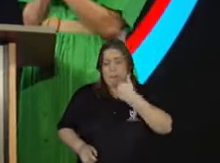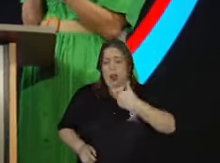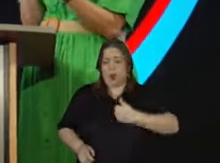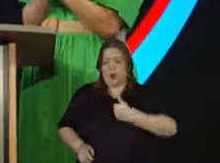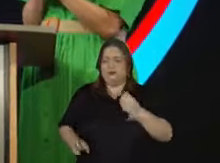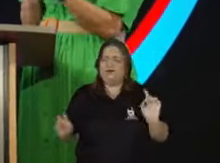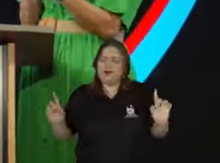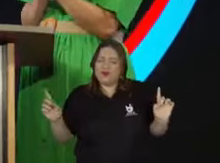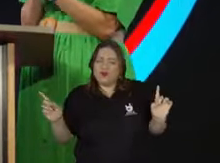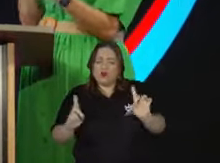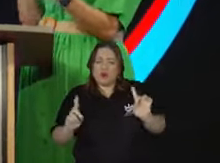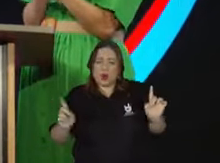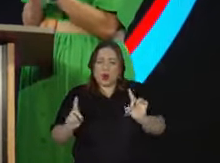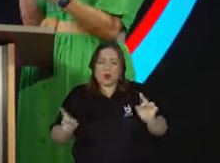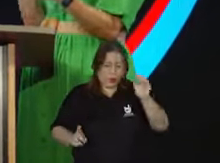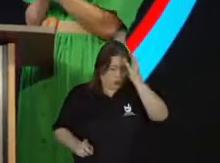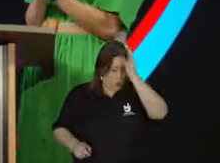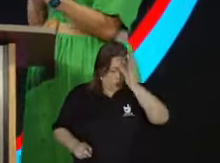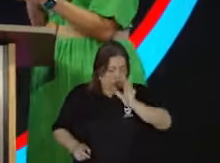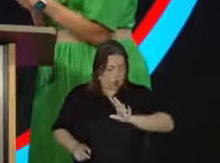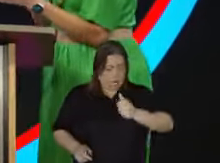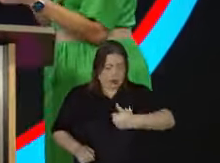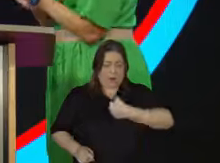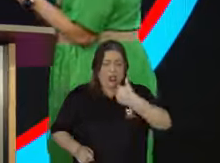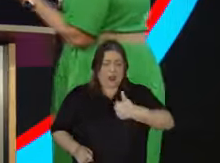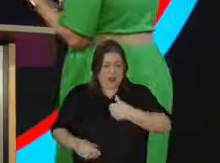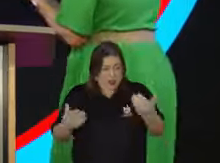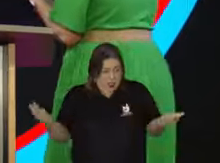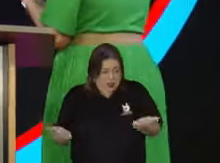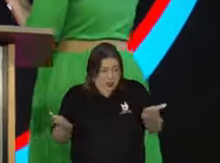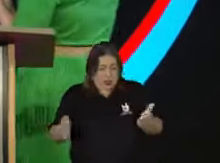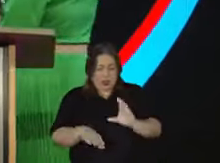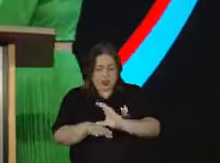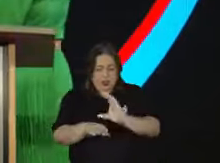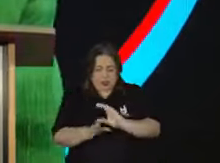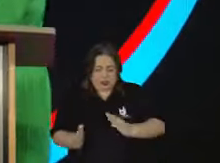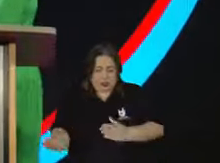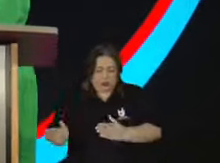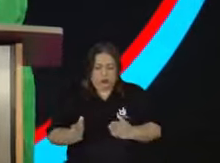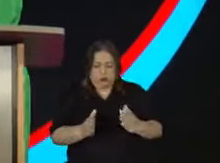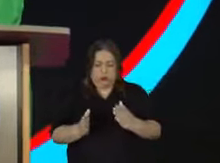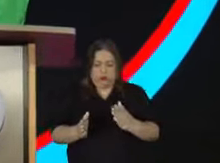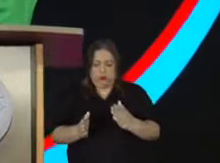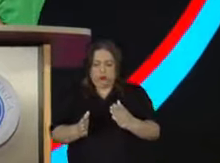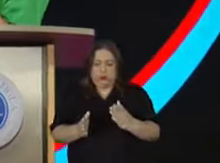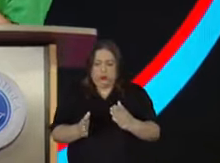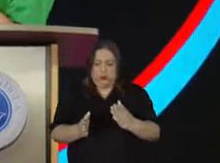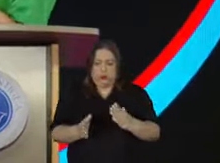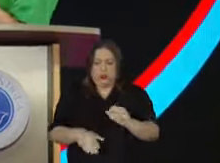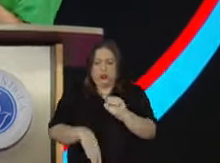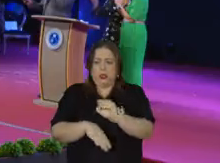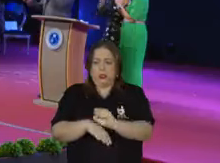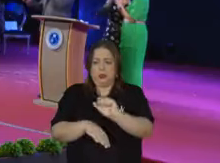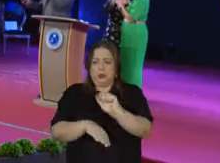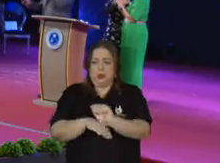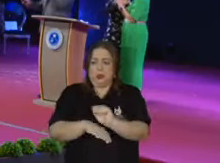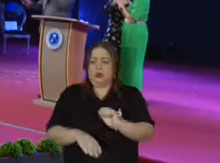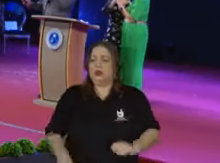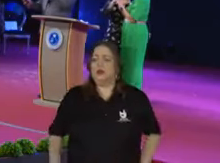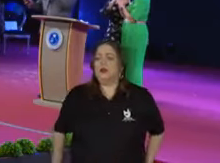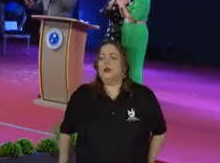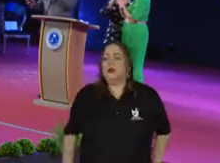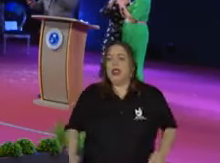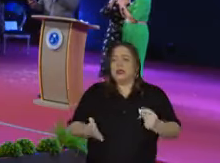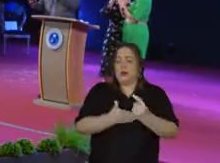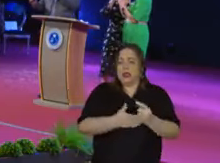fue un ensayo. ¿Dónde están los hombres de valor de la iglesia de la senda antigua? Miren, hermanos, este próximo viernes